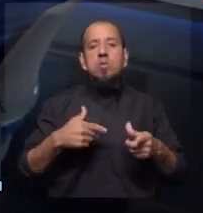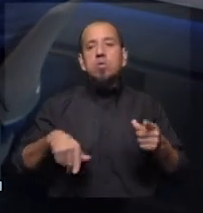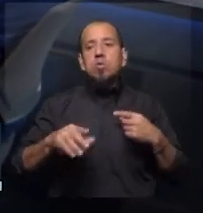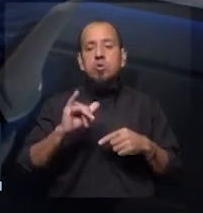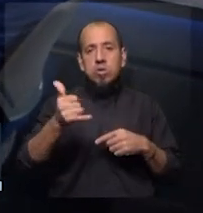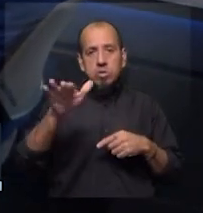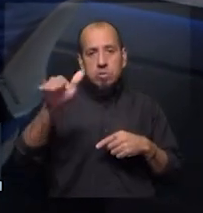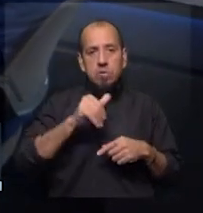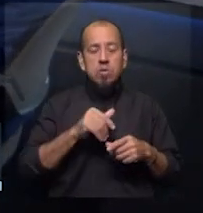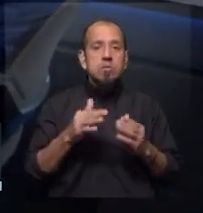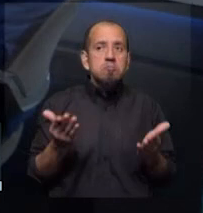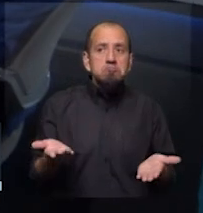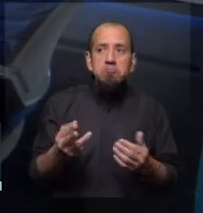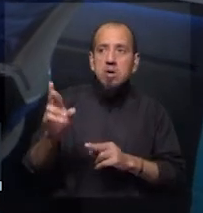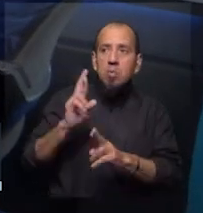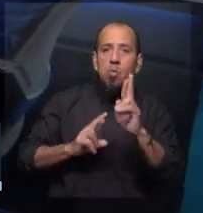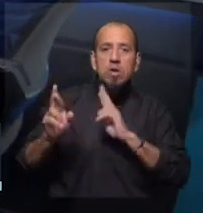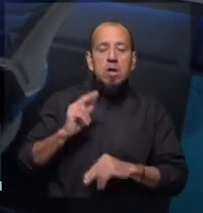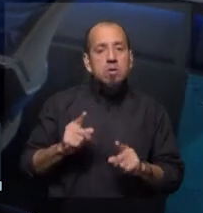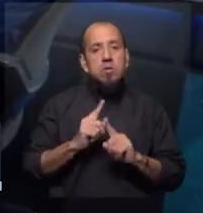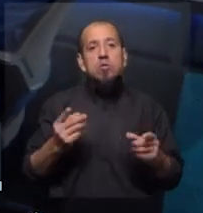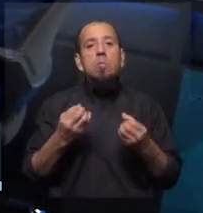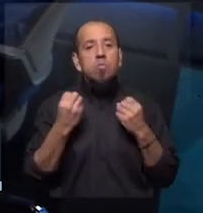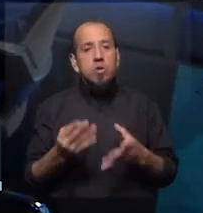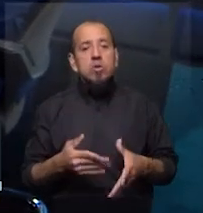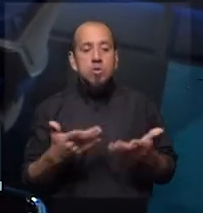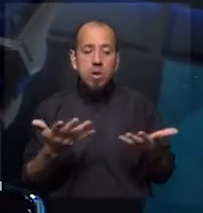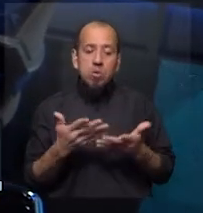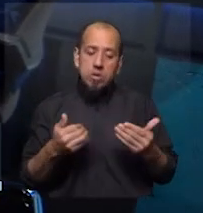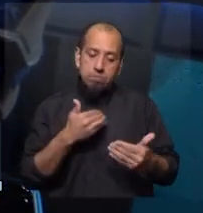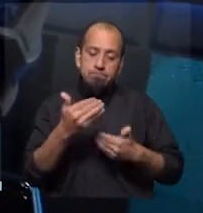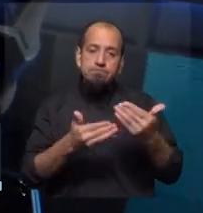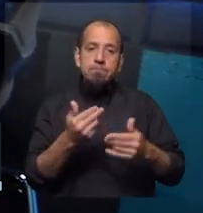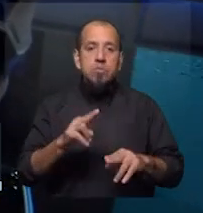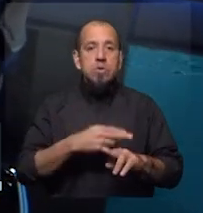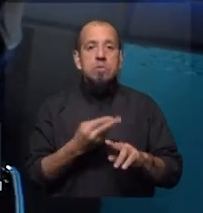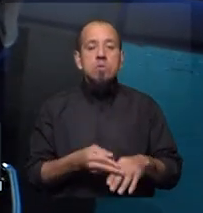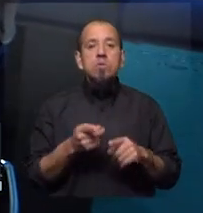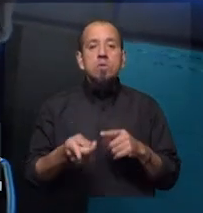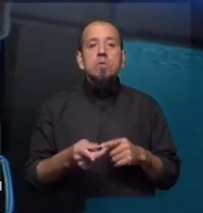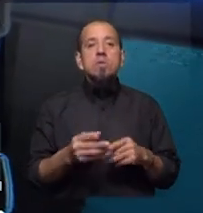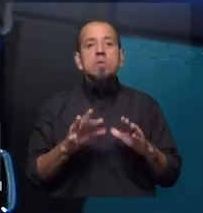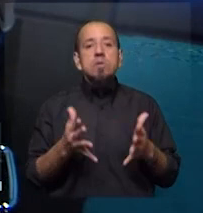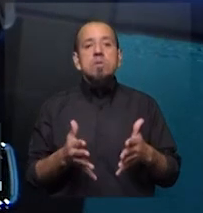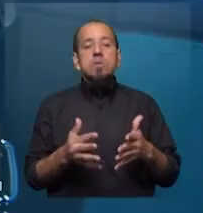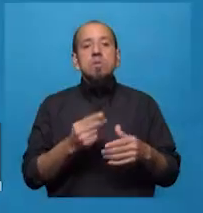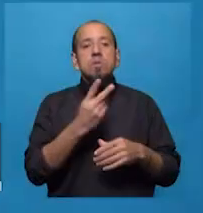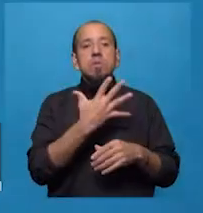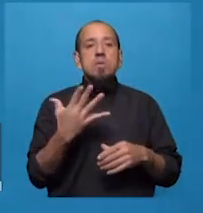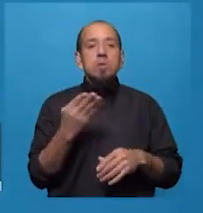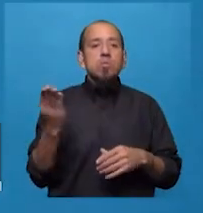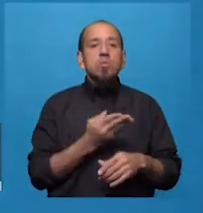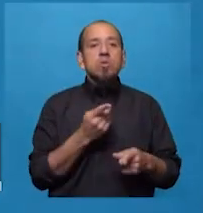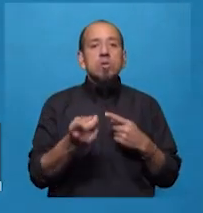no obtuvimos mayores respuestas entonces por eso desencadenamos este proceso con ese antecedente muy fuerte que es un 25%